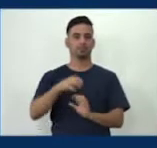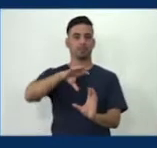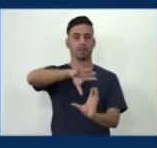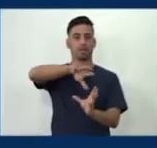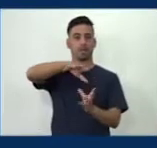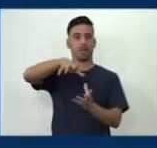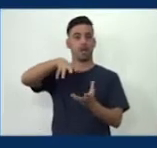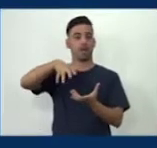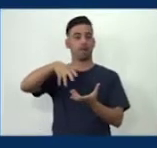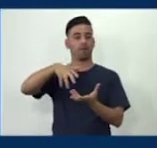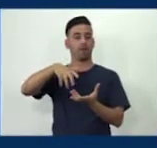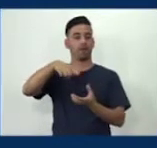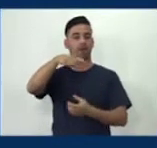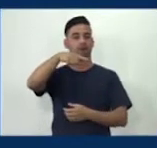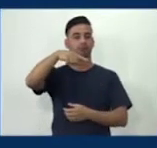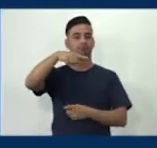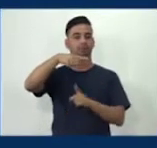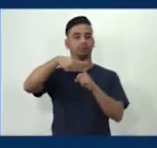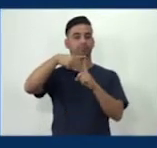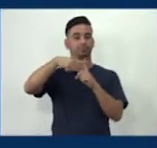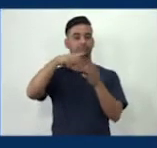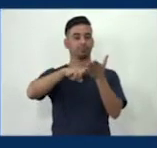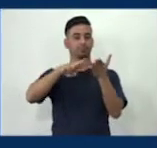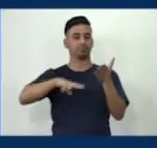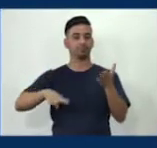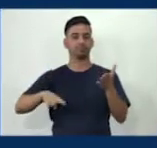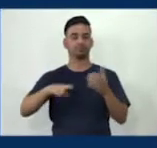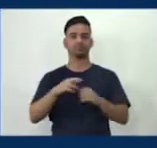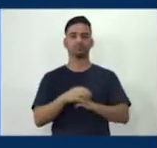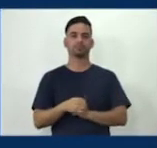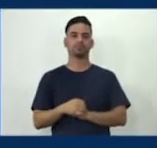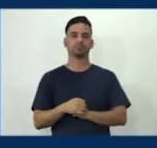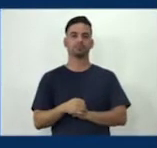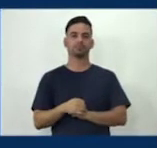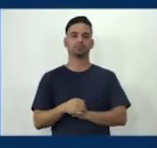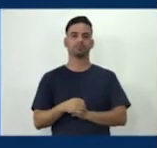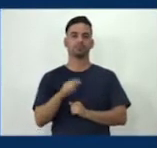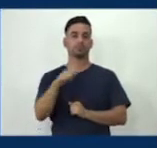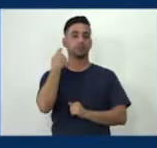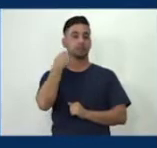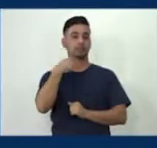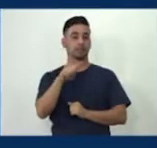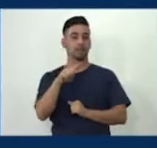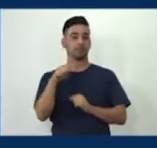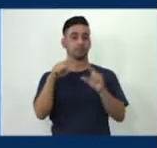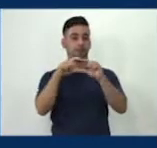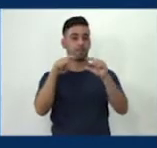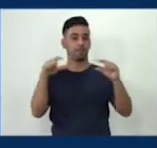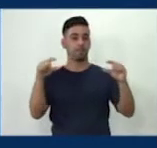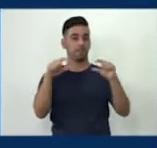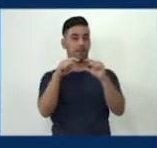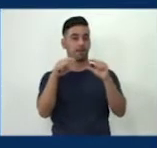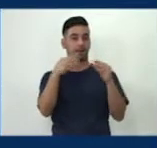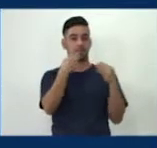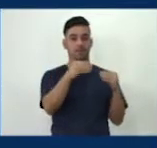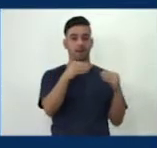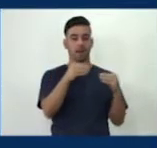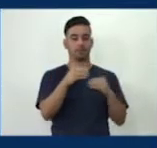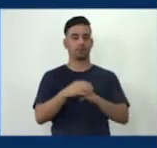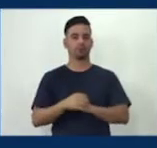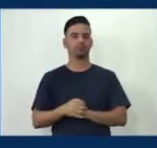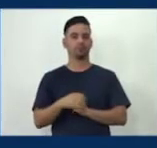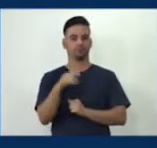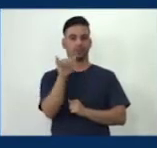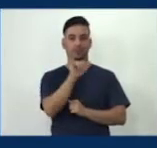hilo interactúa con una varilla de plástico, también electrizada, como se muestra en el esquema. Observa la figura